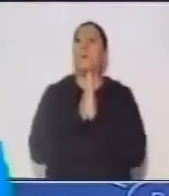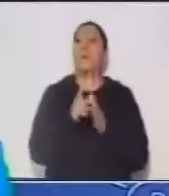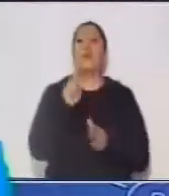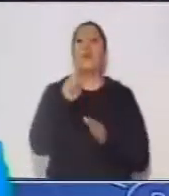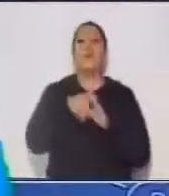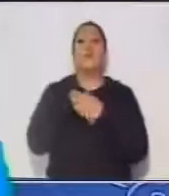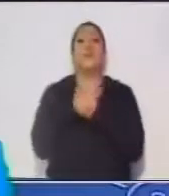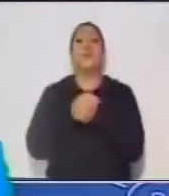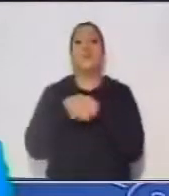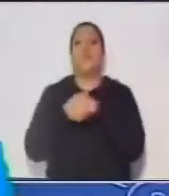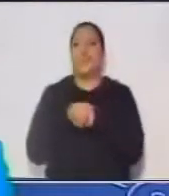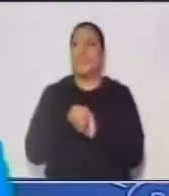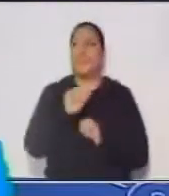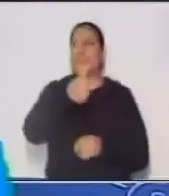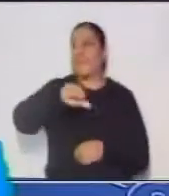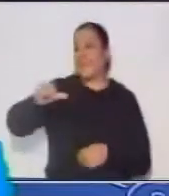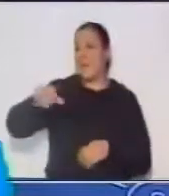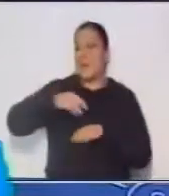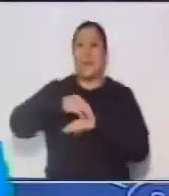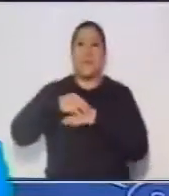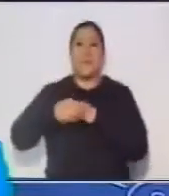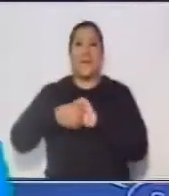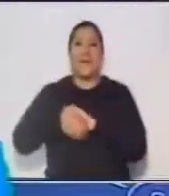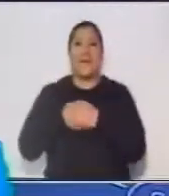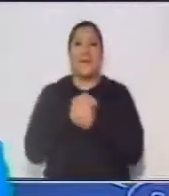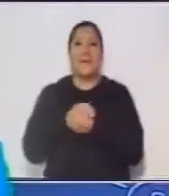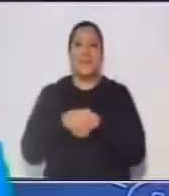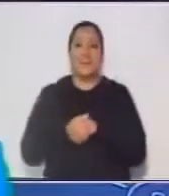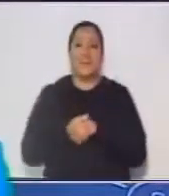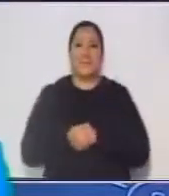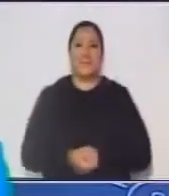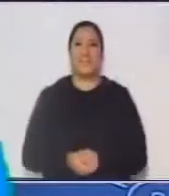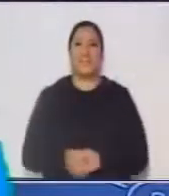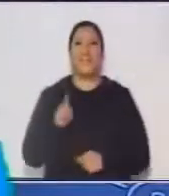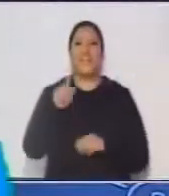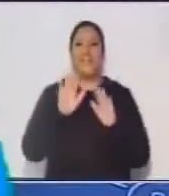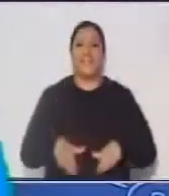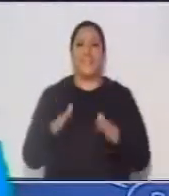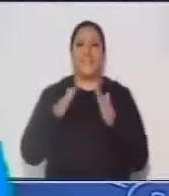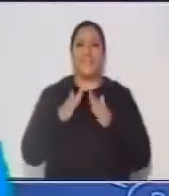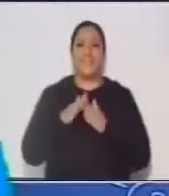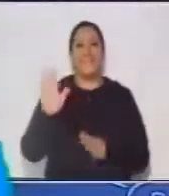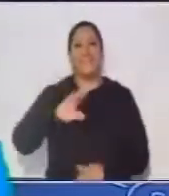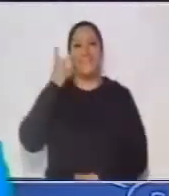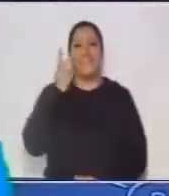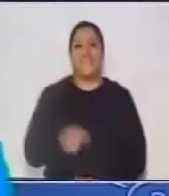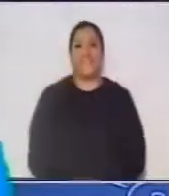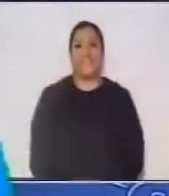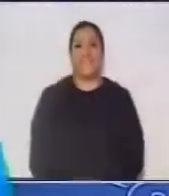manos con agua y con jabón. Y quédate en casa. Hasta pronto.